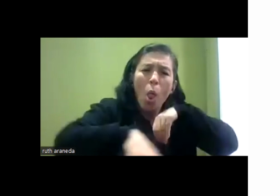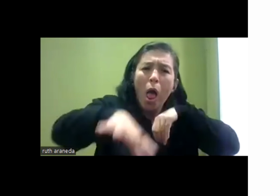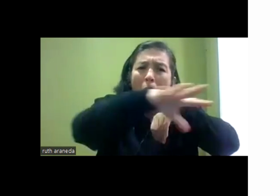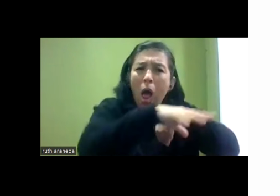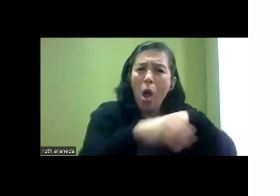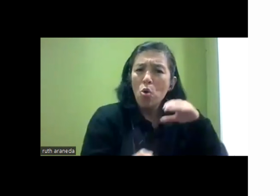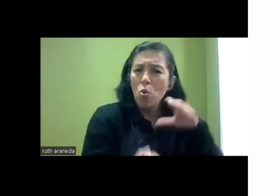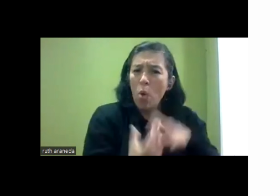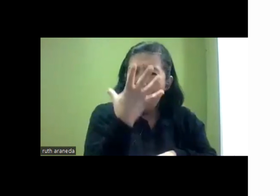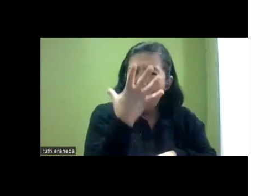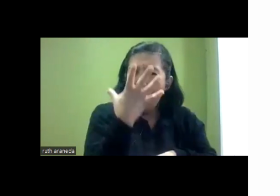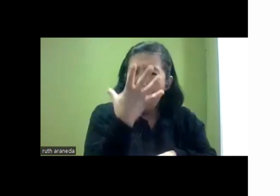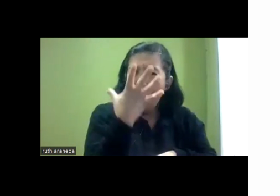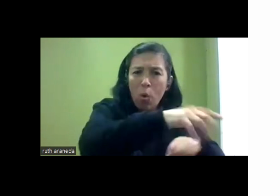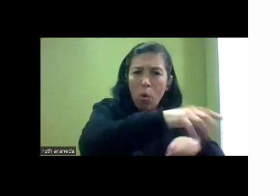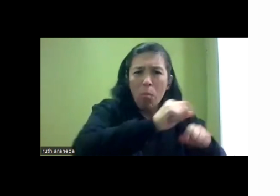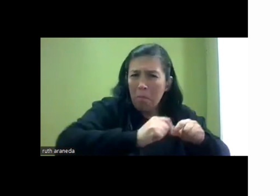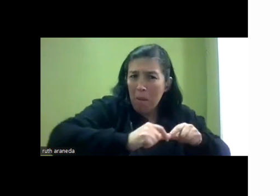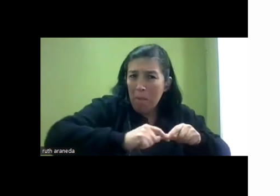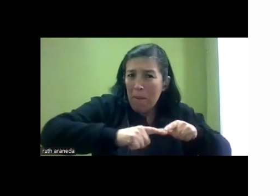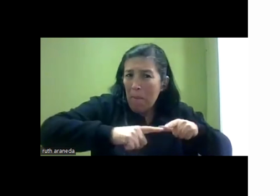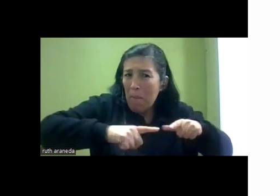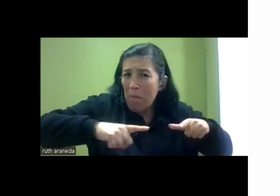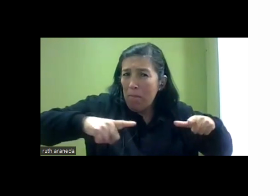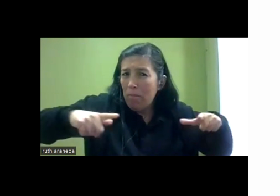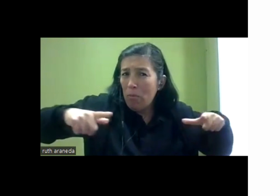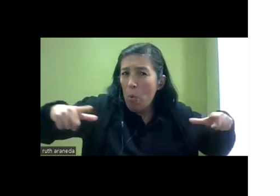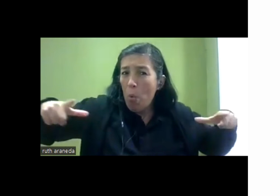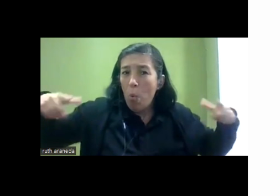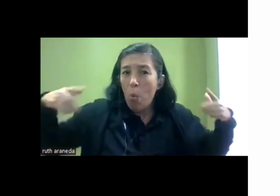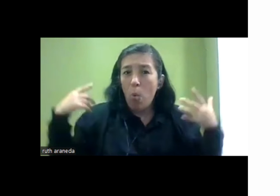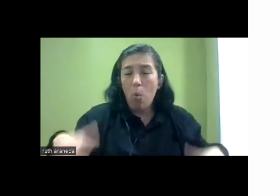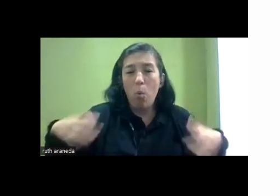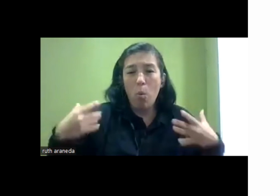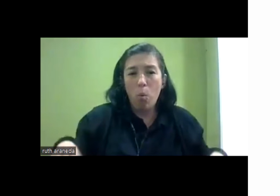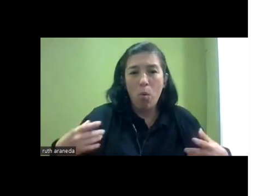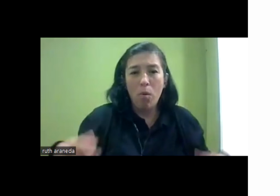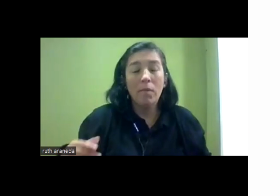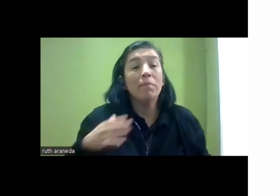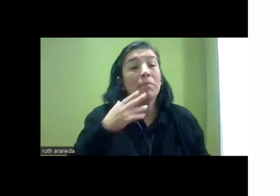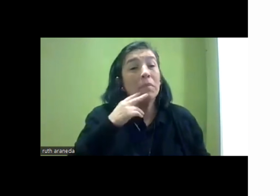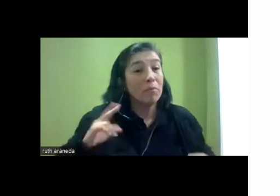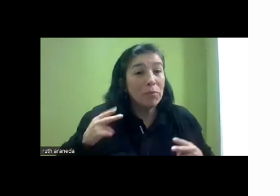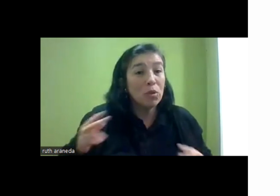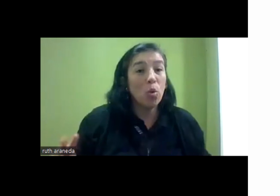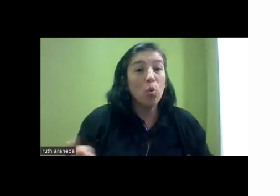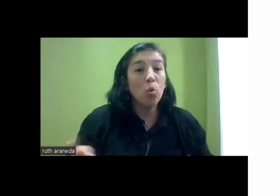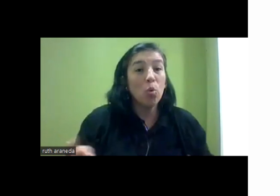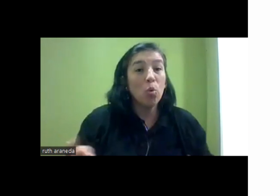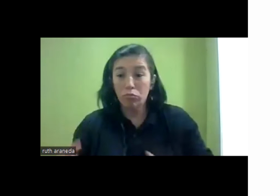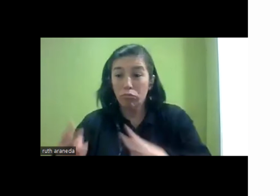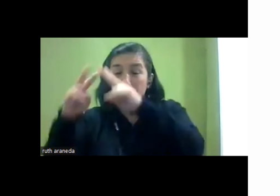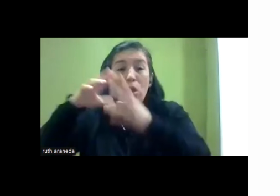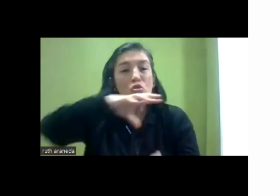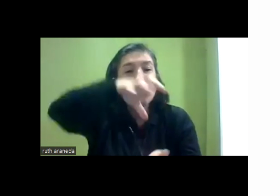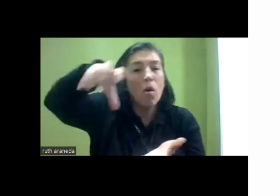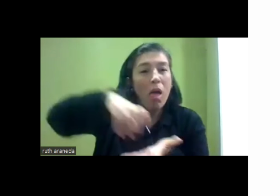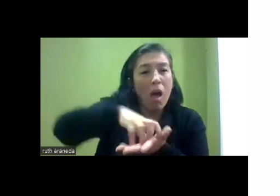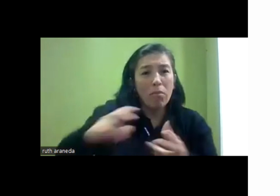y la tremenda extensión que ha alcanzado, ¿no? Las construcciones urbanas